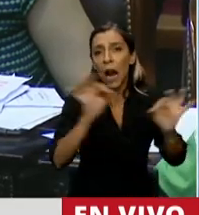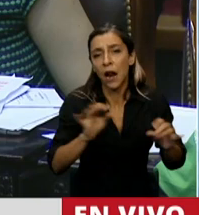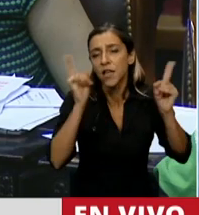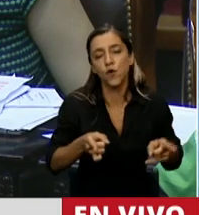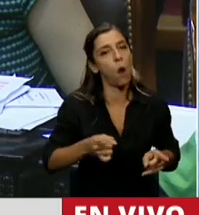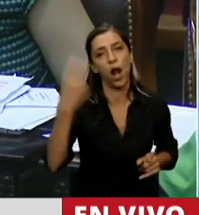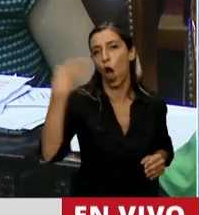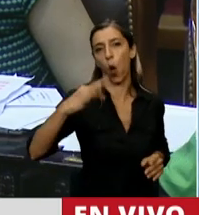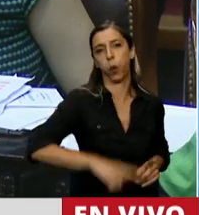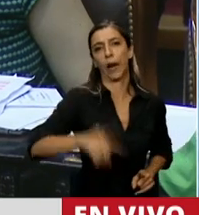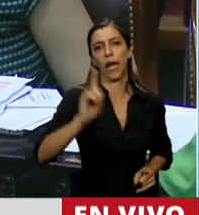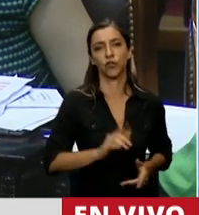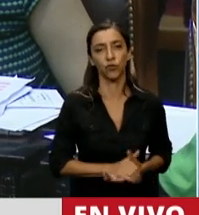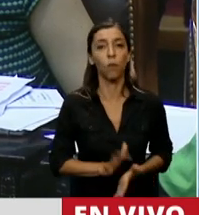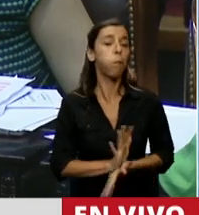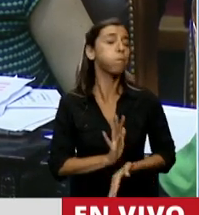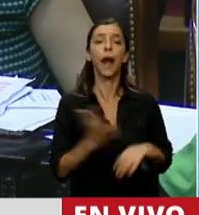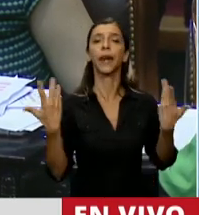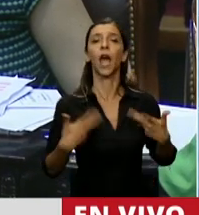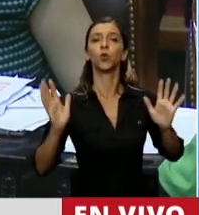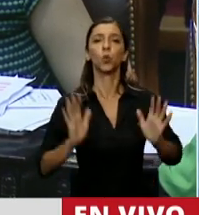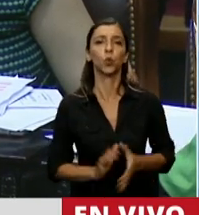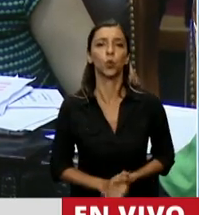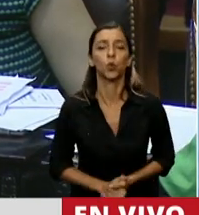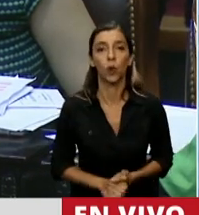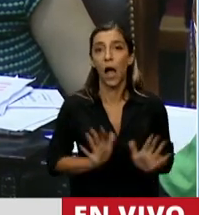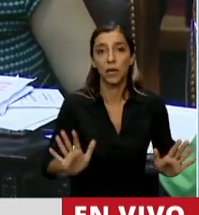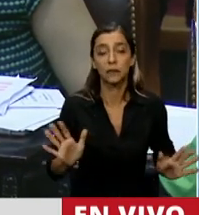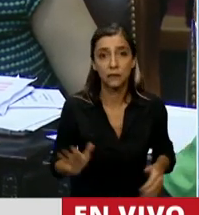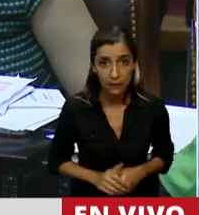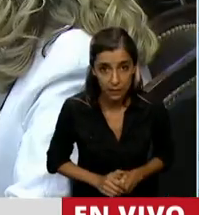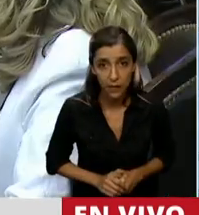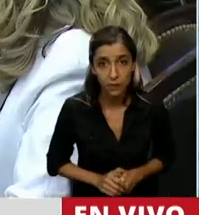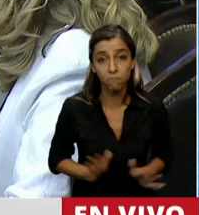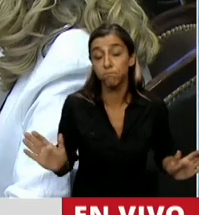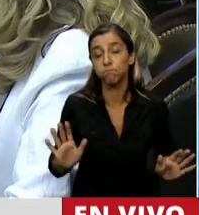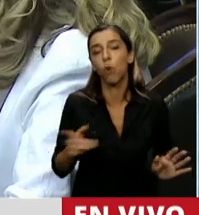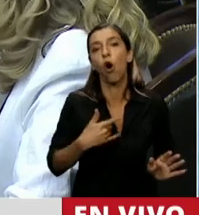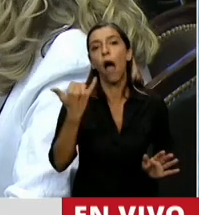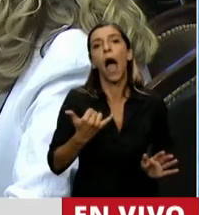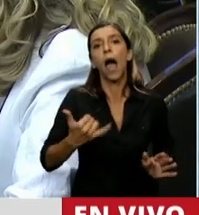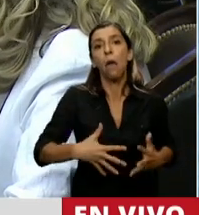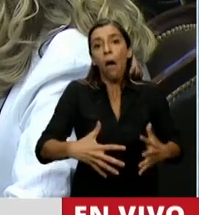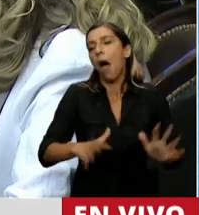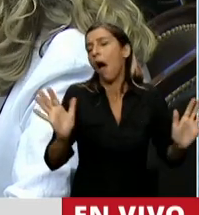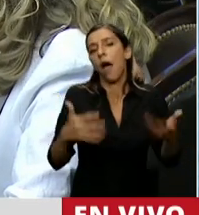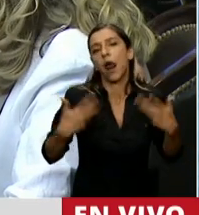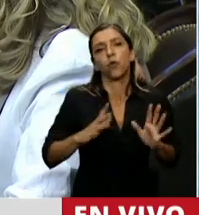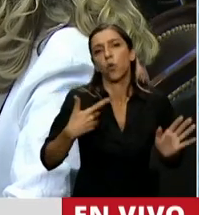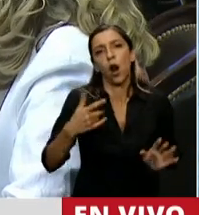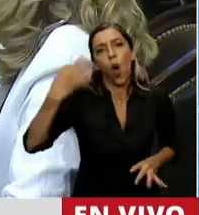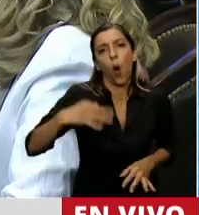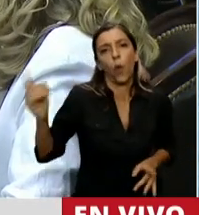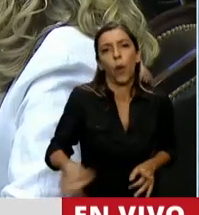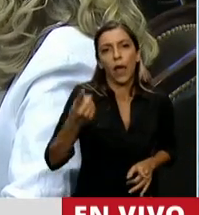las somete a la maternidad como algo natural, como algo que está determinado por el solo hecho de engendrar. Mire, en la provincia del Chaco, en lo que